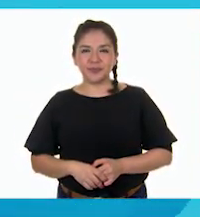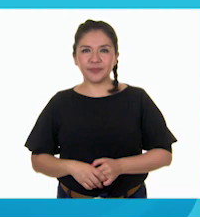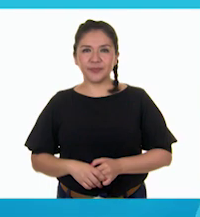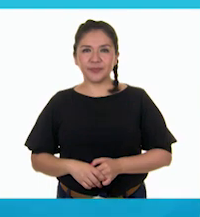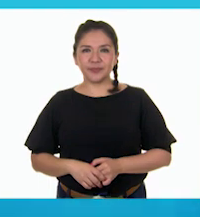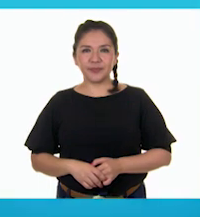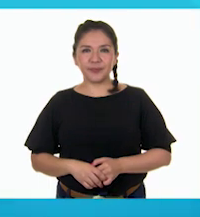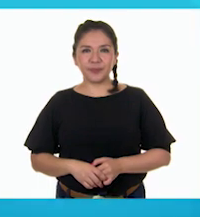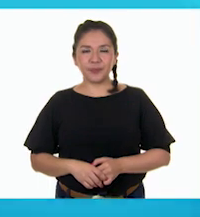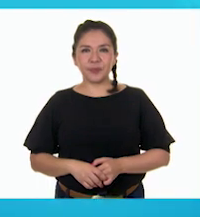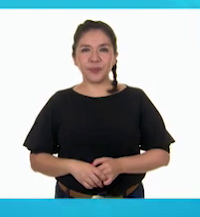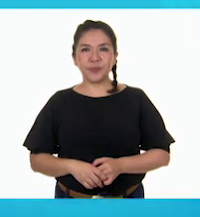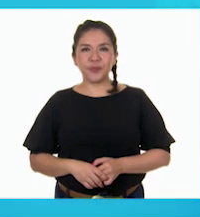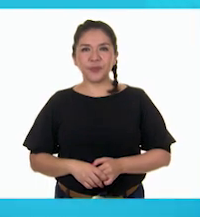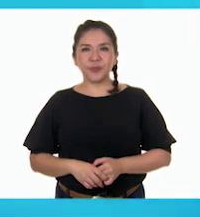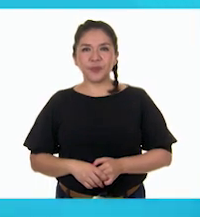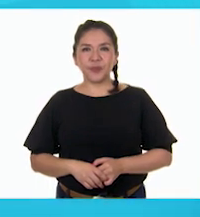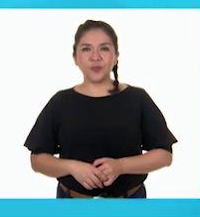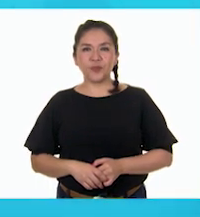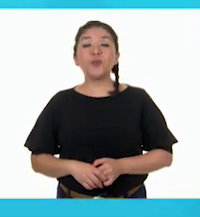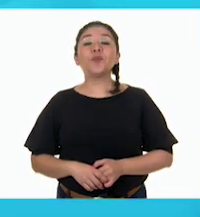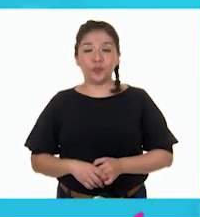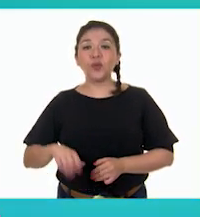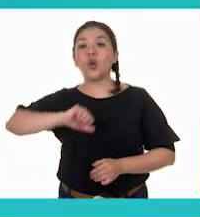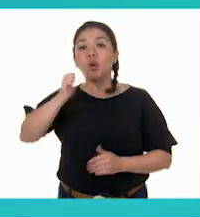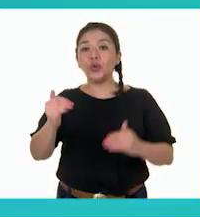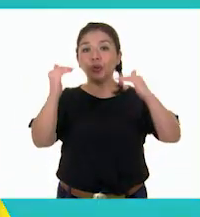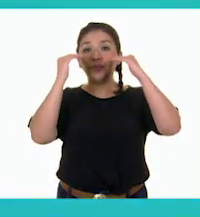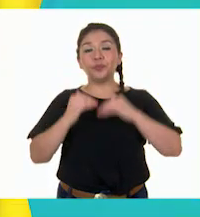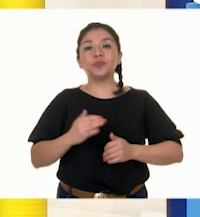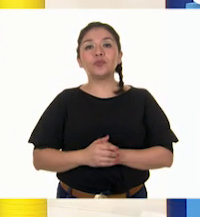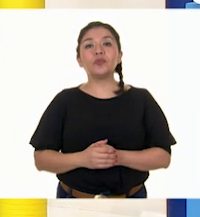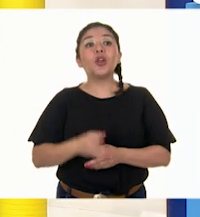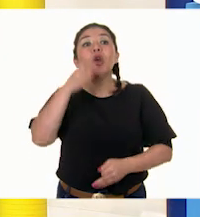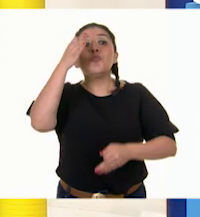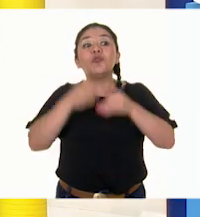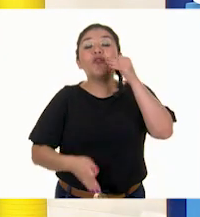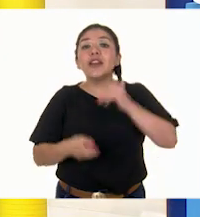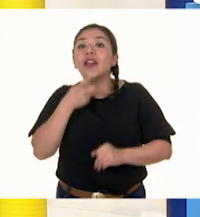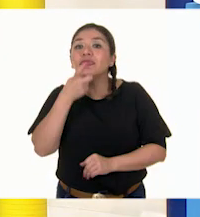Más felices. Uh-huh. Por fin le dijo sí.